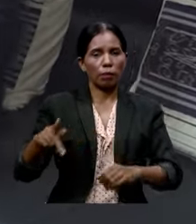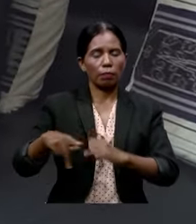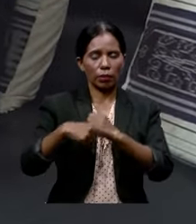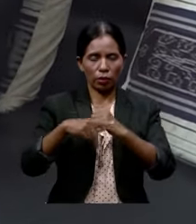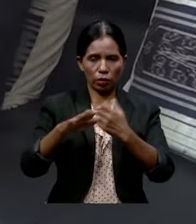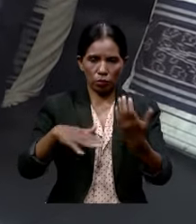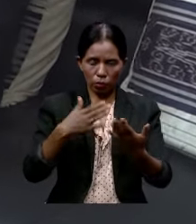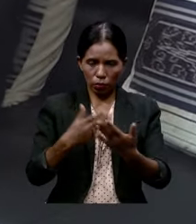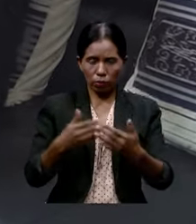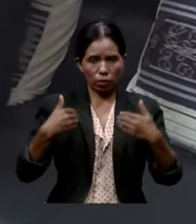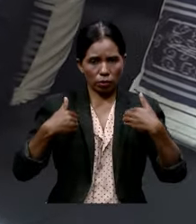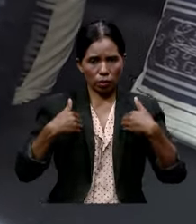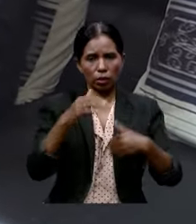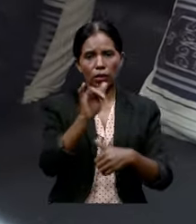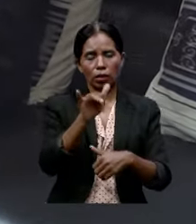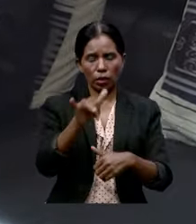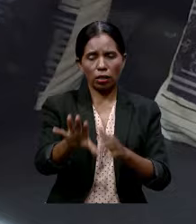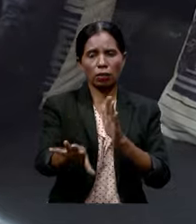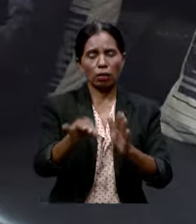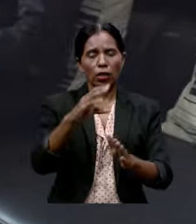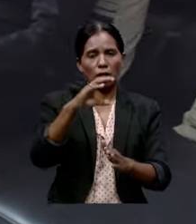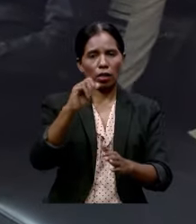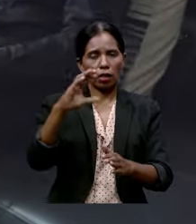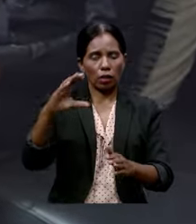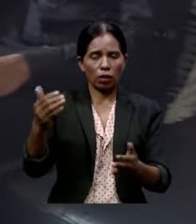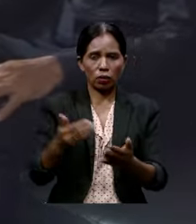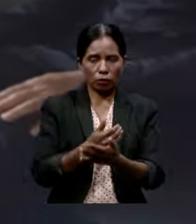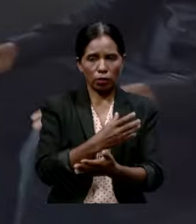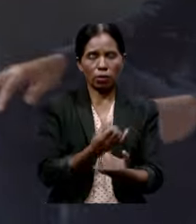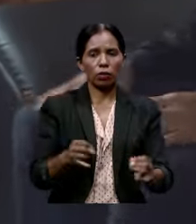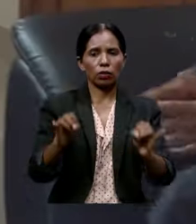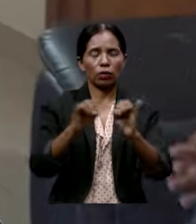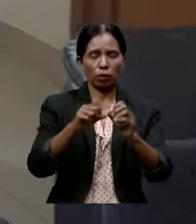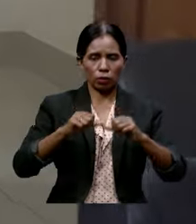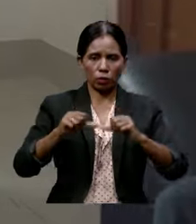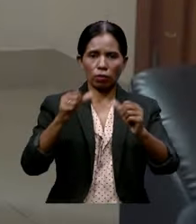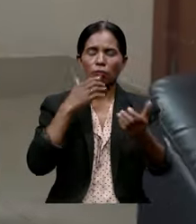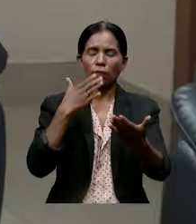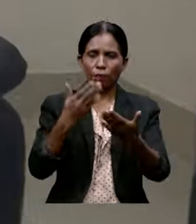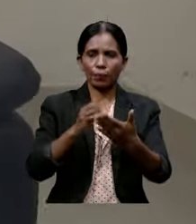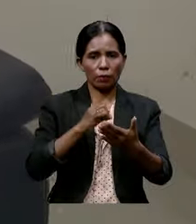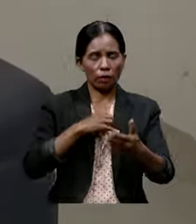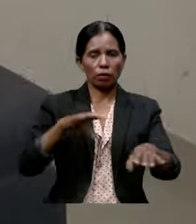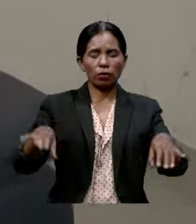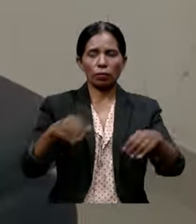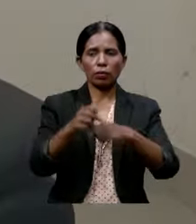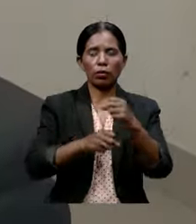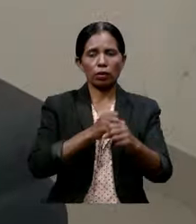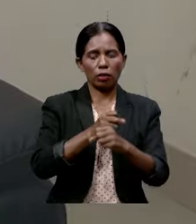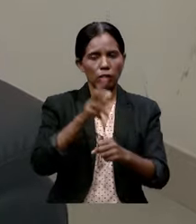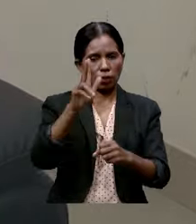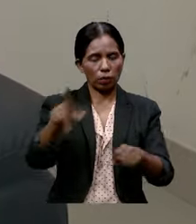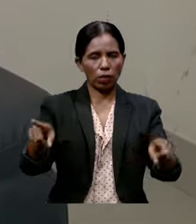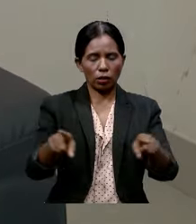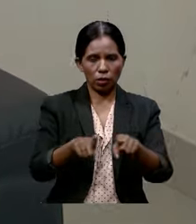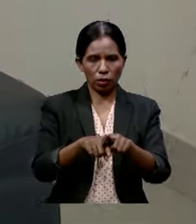iha konsensus ho di hili komisari fongkak nune institusi refere bele funsiona ho diak. Au servisu tinan tolo balu ane sang